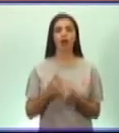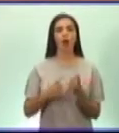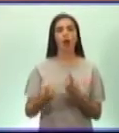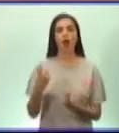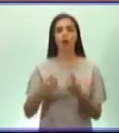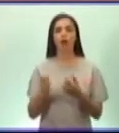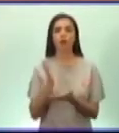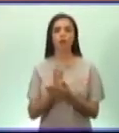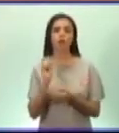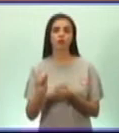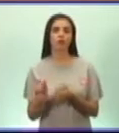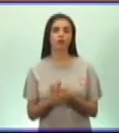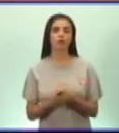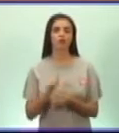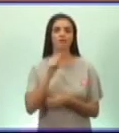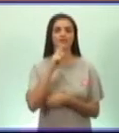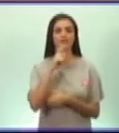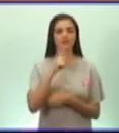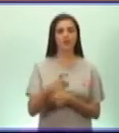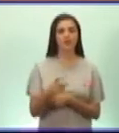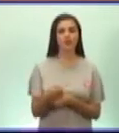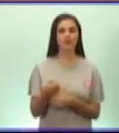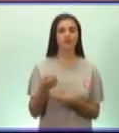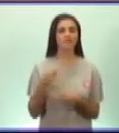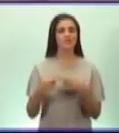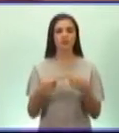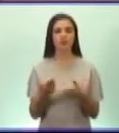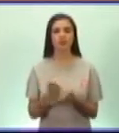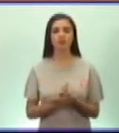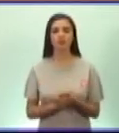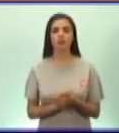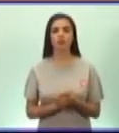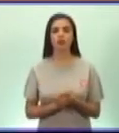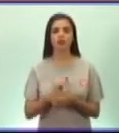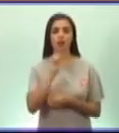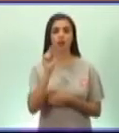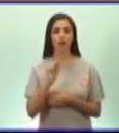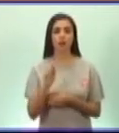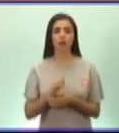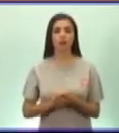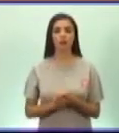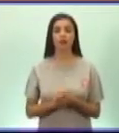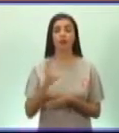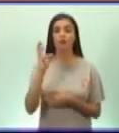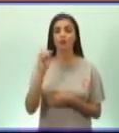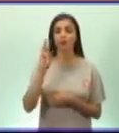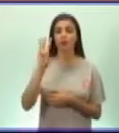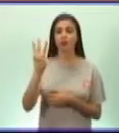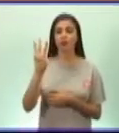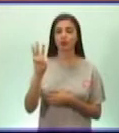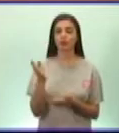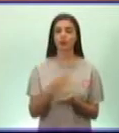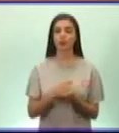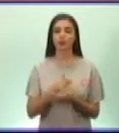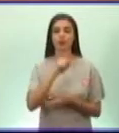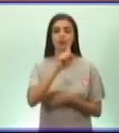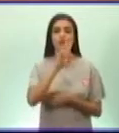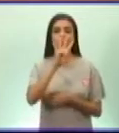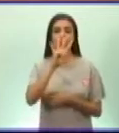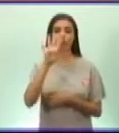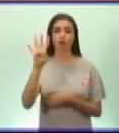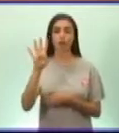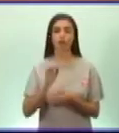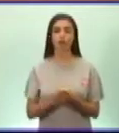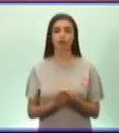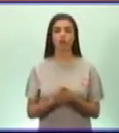que presentaron dificultades en la pregunta número 3 de la página 144